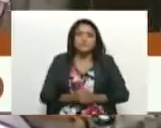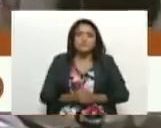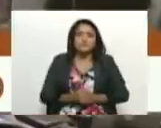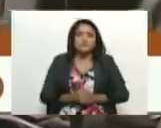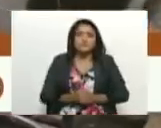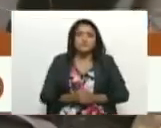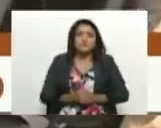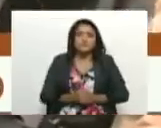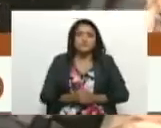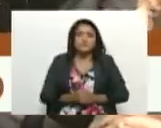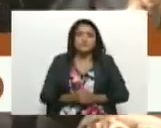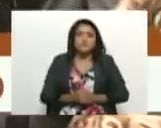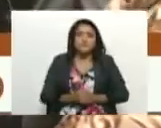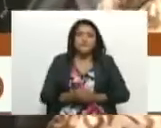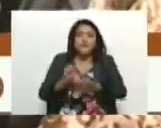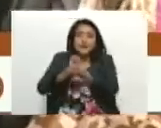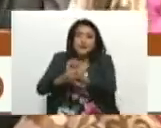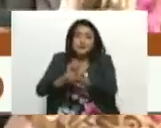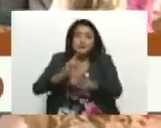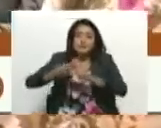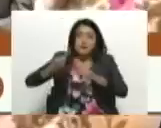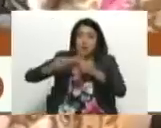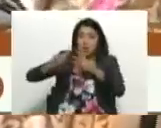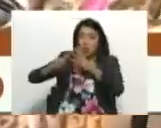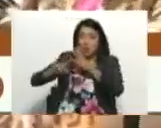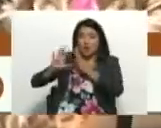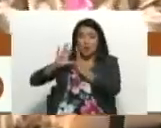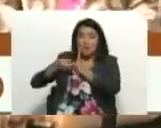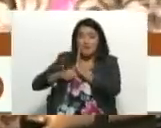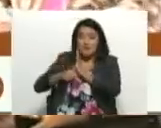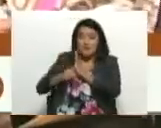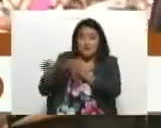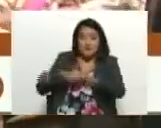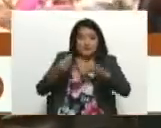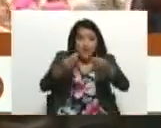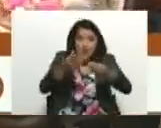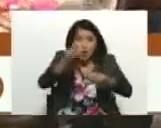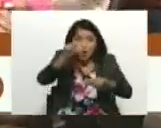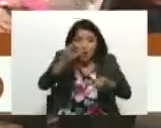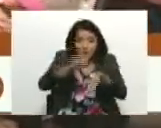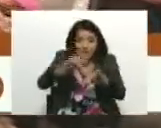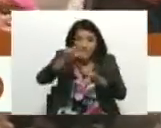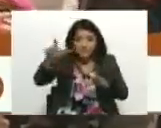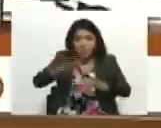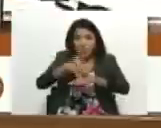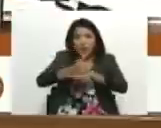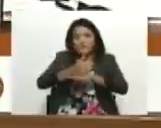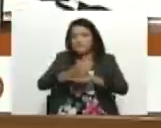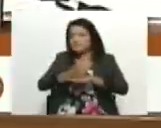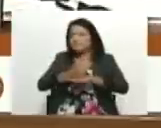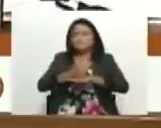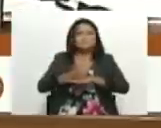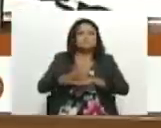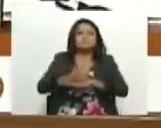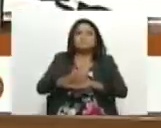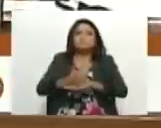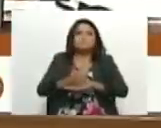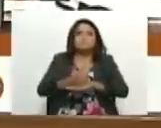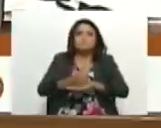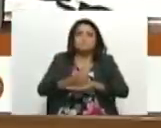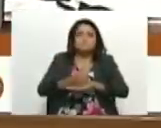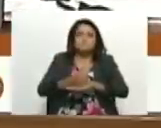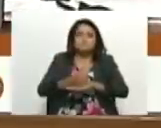que se robaron, porque no les pertenecen esos bienes. Ni tiene por qué el Estado proteger unos bienes de unos